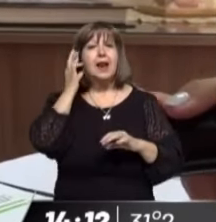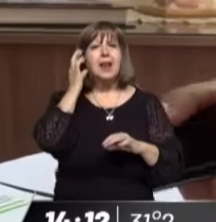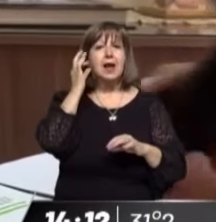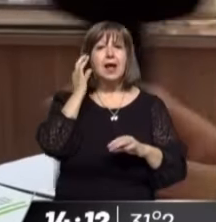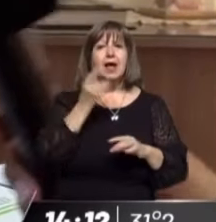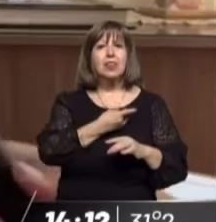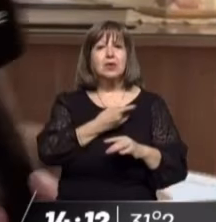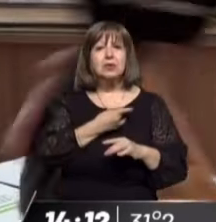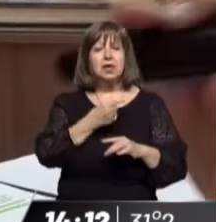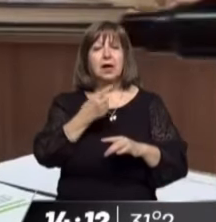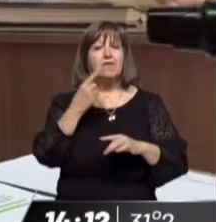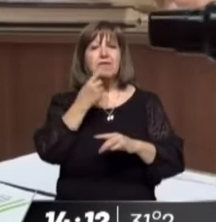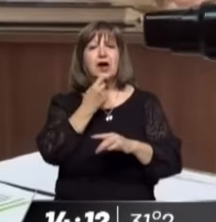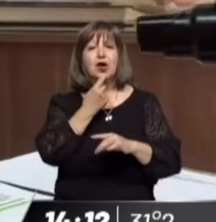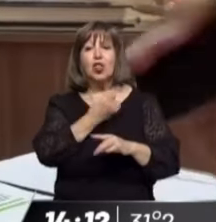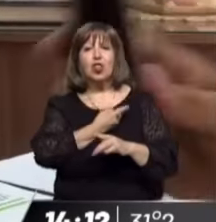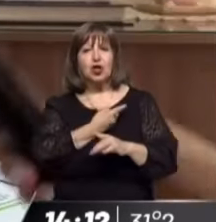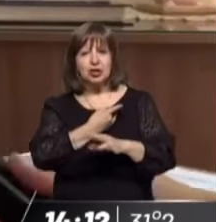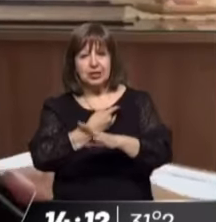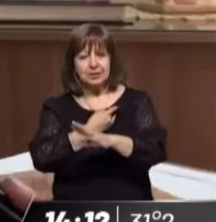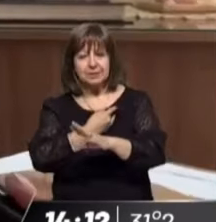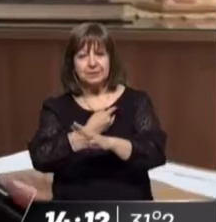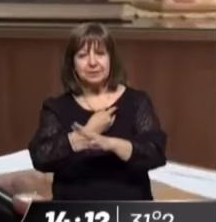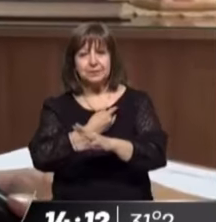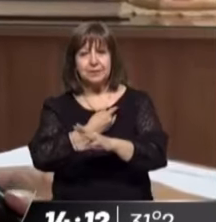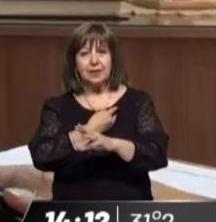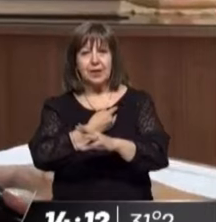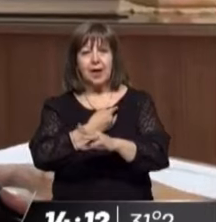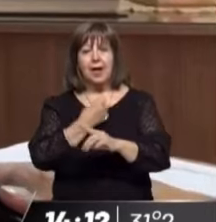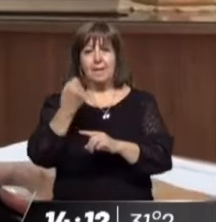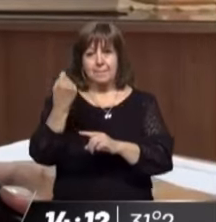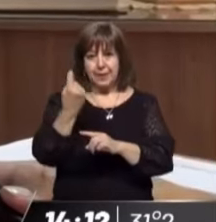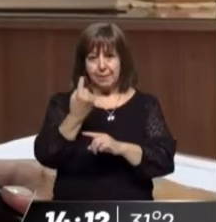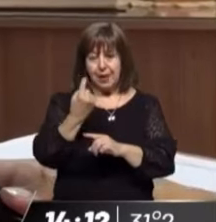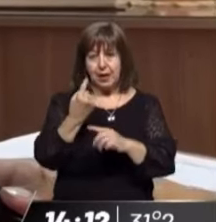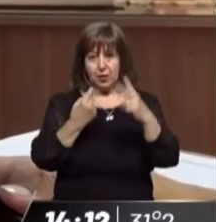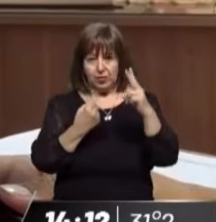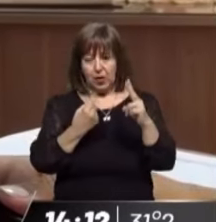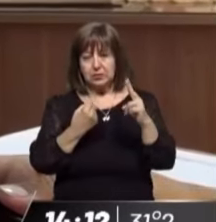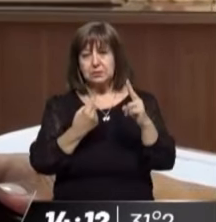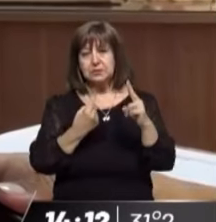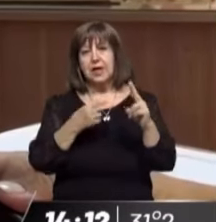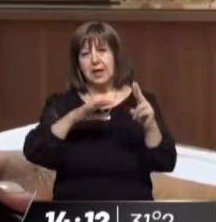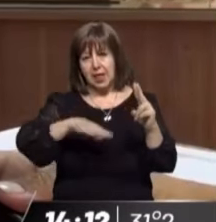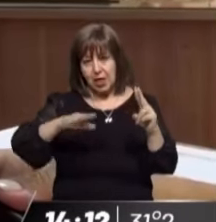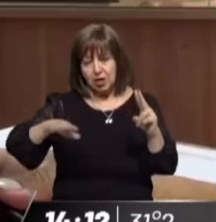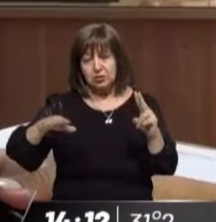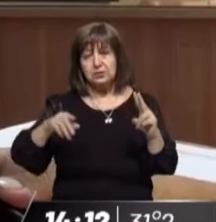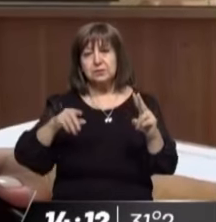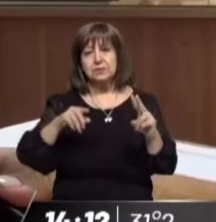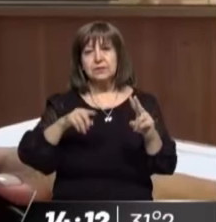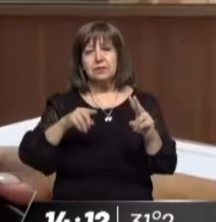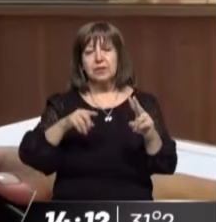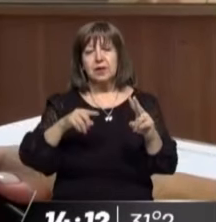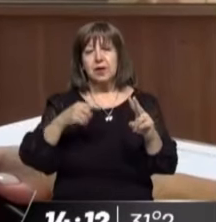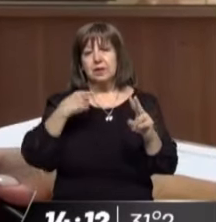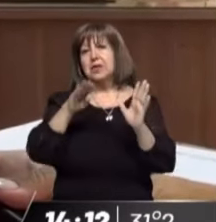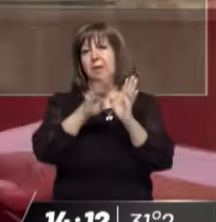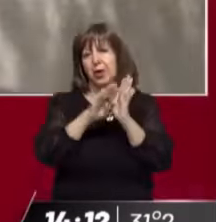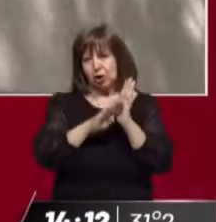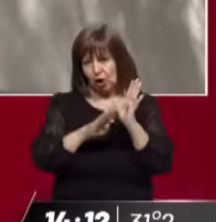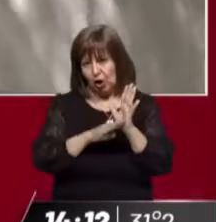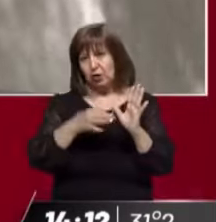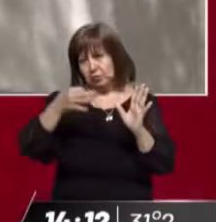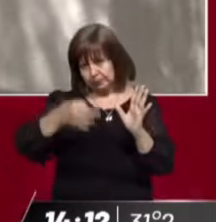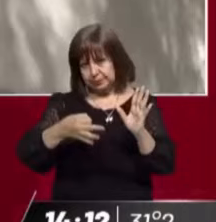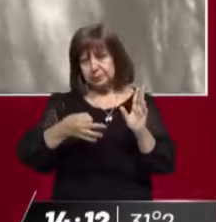derivada? ¿El nene queda acá? ¿Cómo es la situación de cada uno? En un primer momento los pacientes, se toma el procedimiento que se realiza